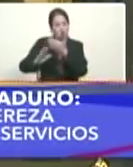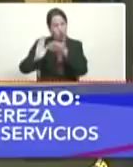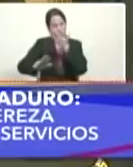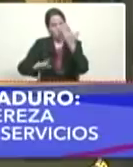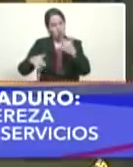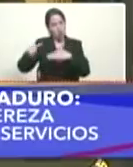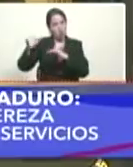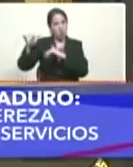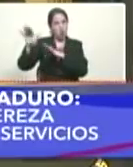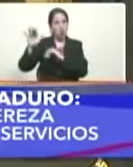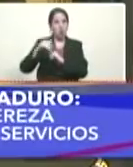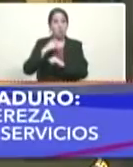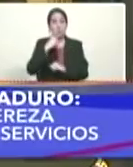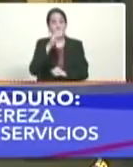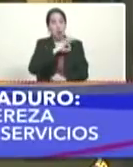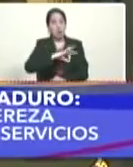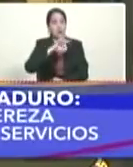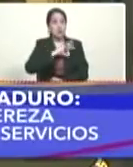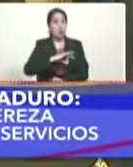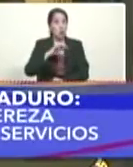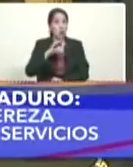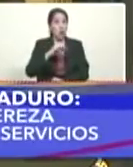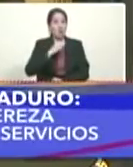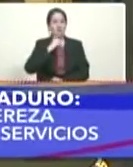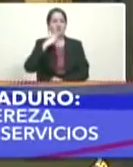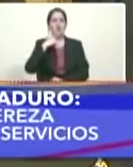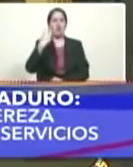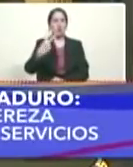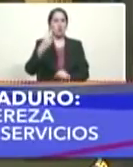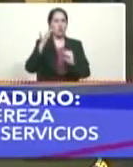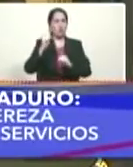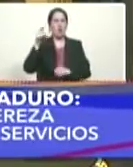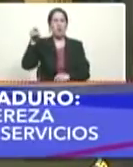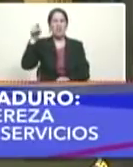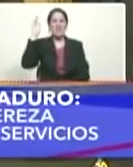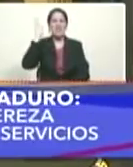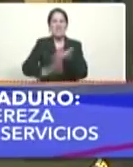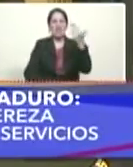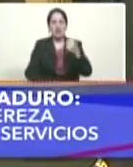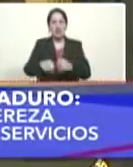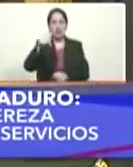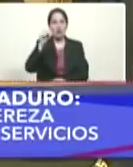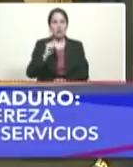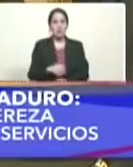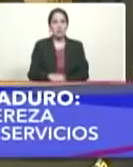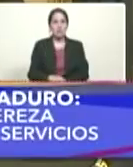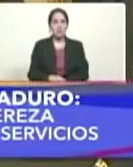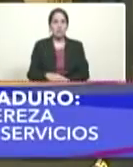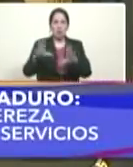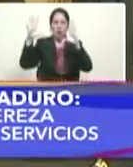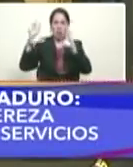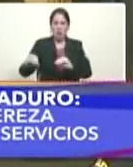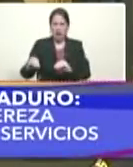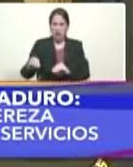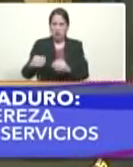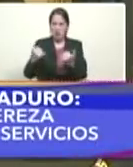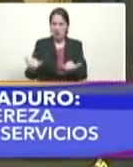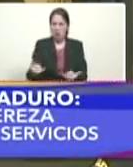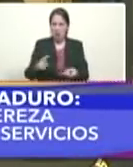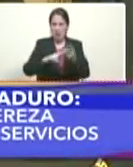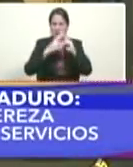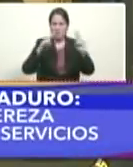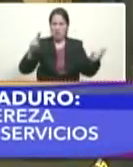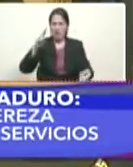y habló la señora con voz más fuerte le dijo no no no ustedes se van de aquí nos quitaron la luz y ahora nos van a quitar la paz